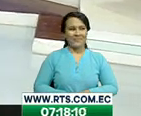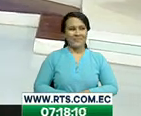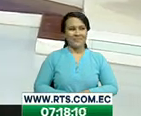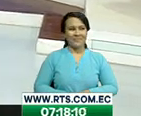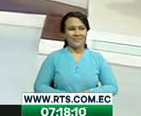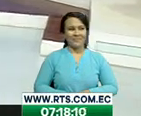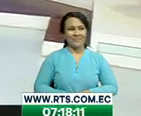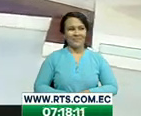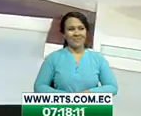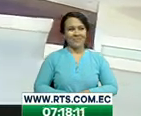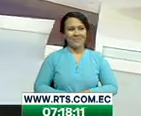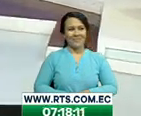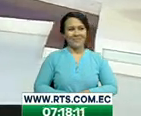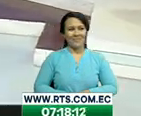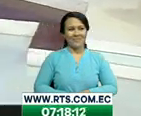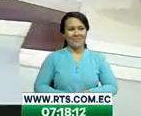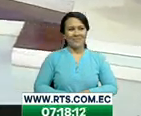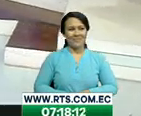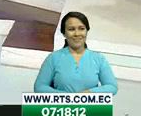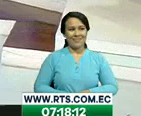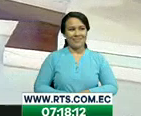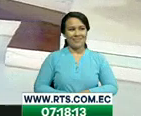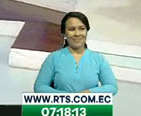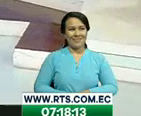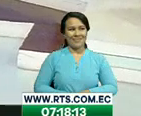El bolsillazo, mira este bolsillazo. ¡Asa!